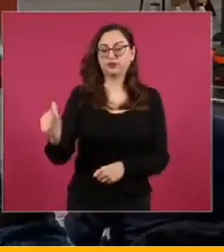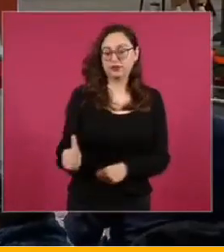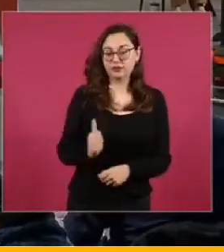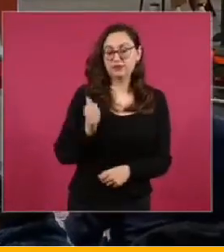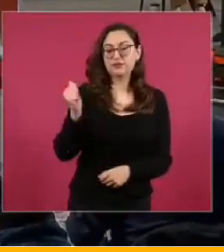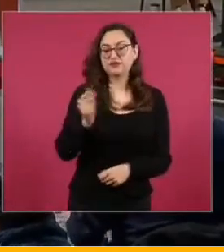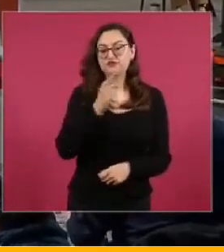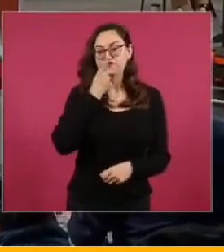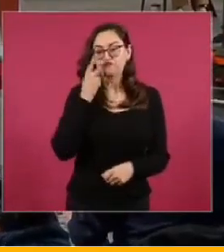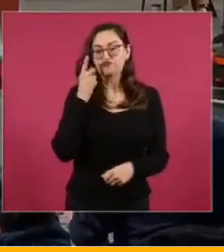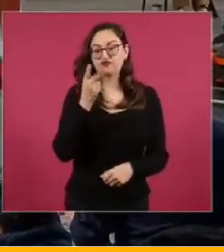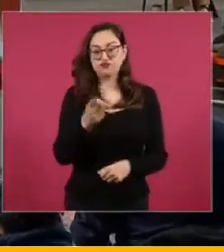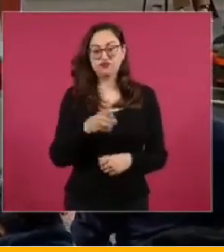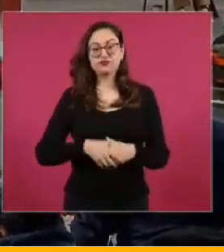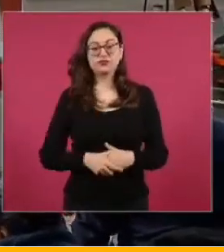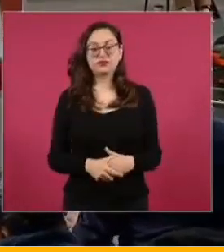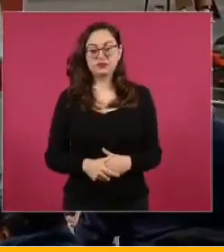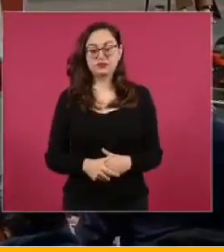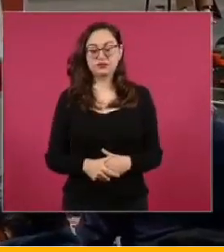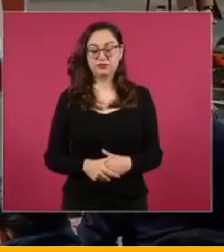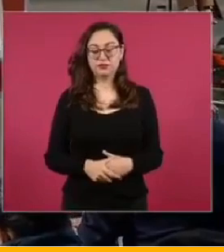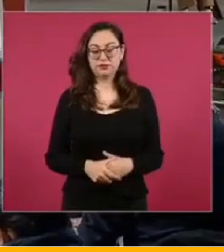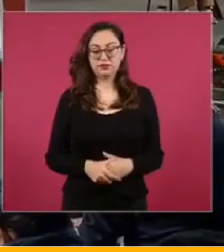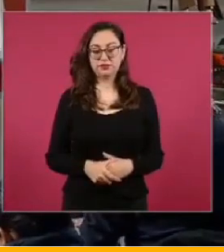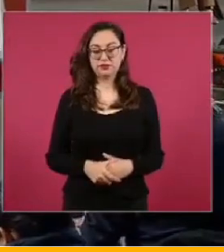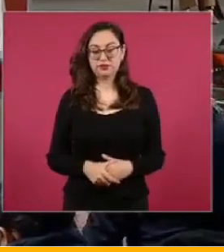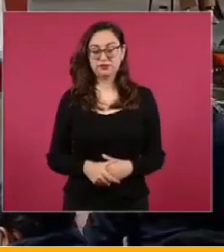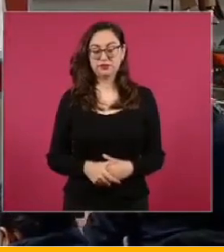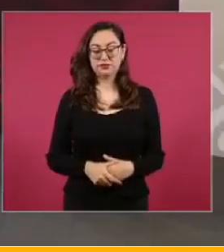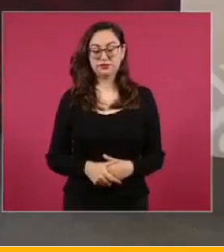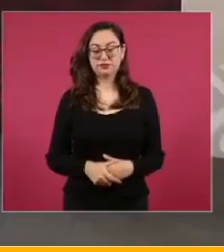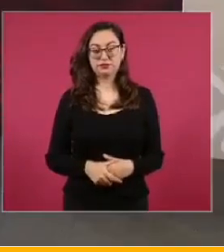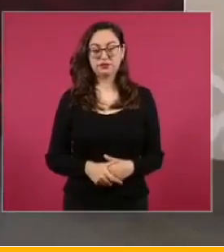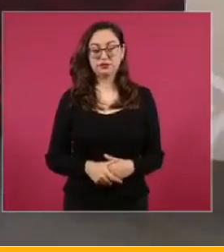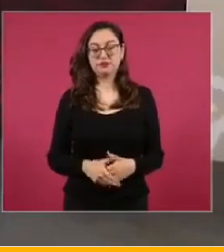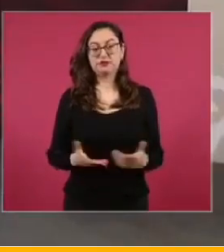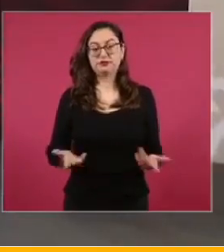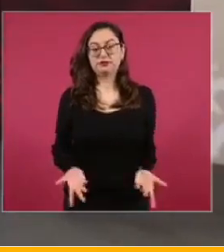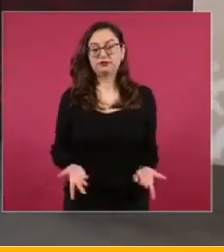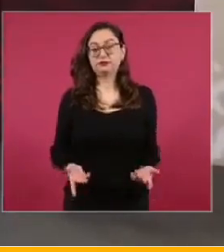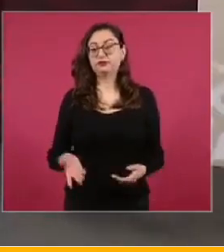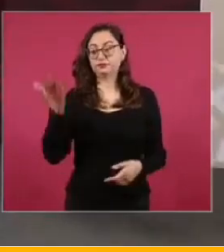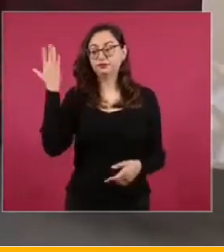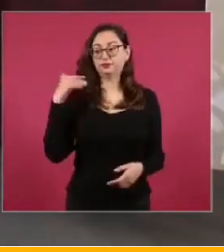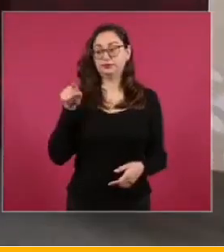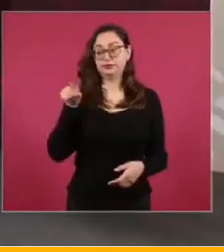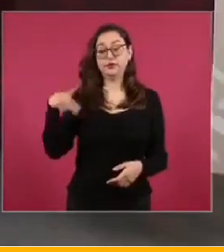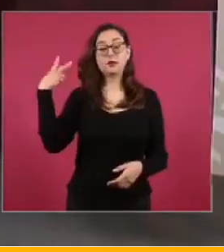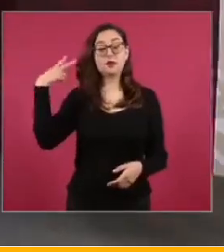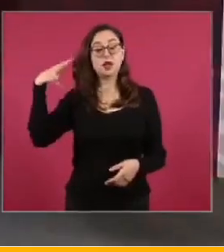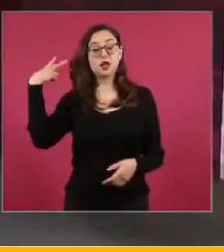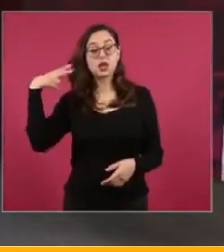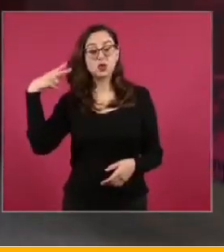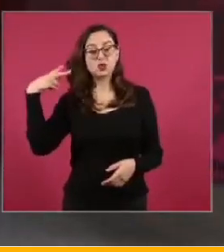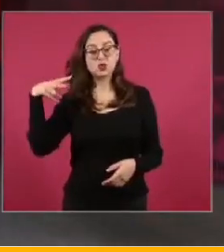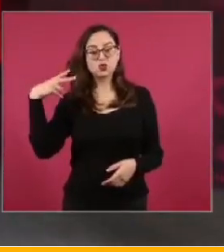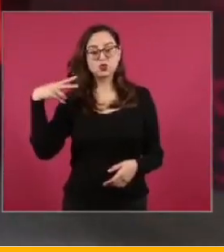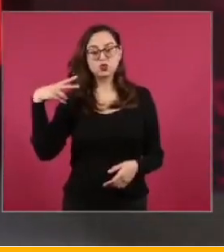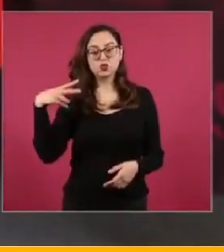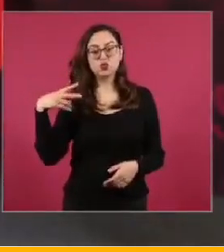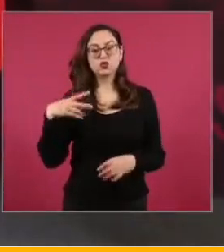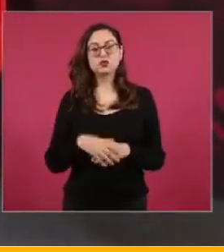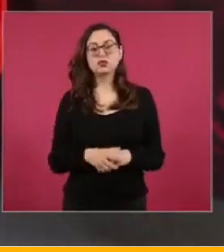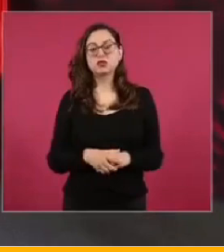le pedían 200 millones a Rocío Nale en Televisa,